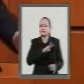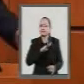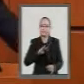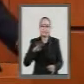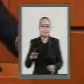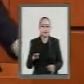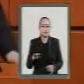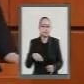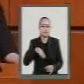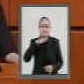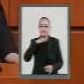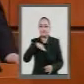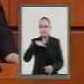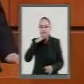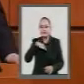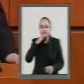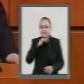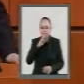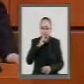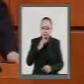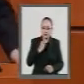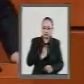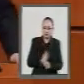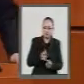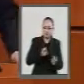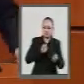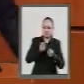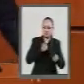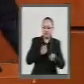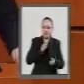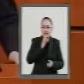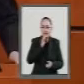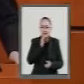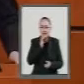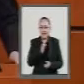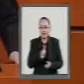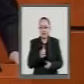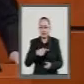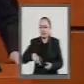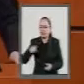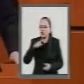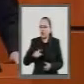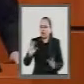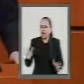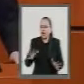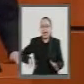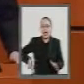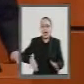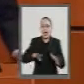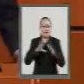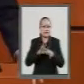ha distraído de su responsabilidad de gobernar, ya lo han dicho otros compañeros aquí en esta tribuna,